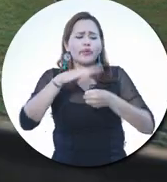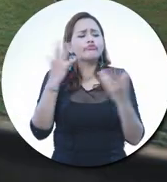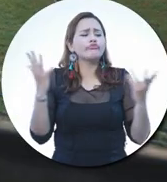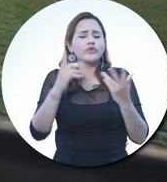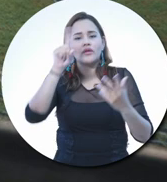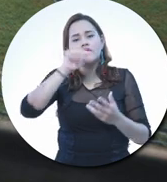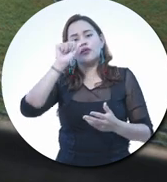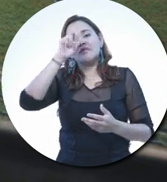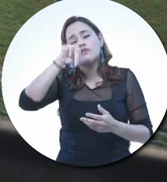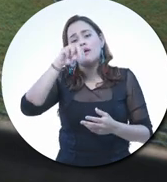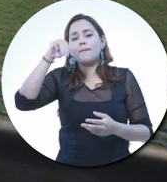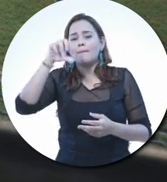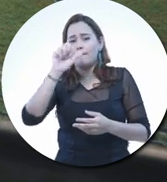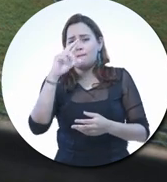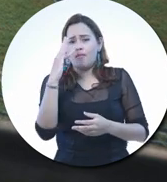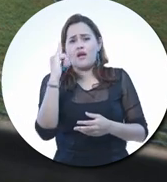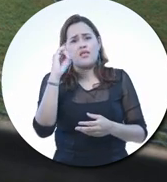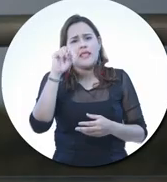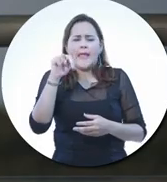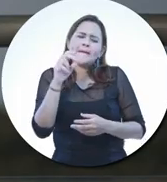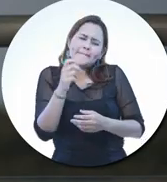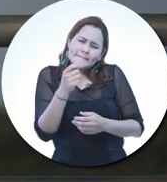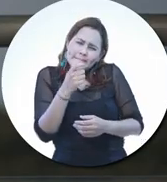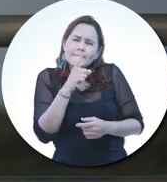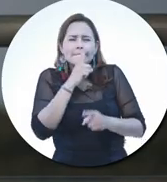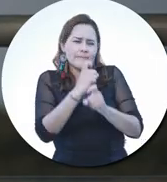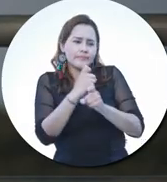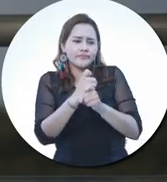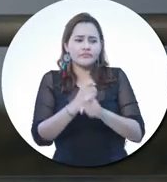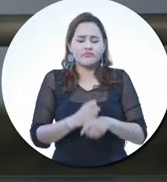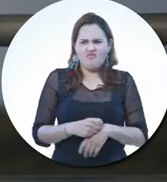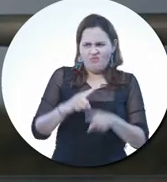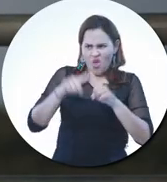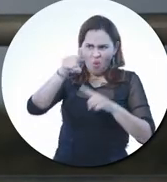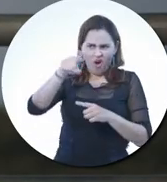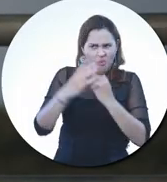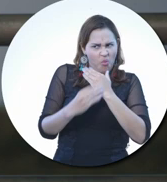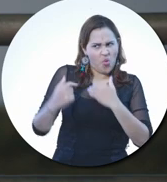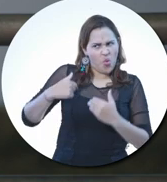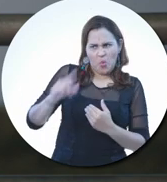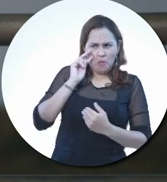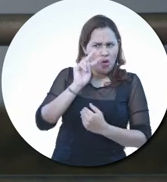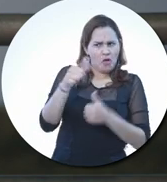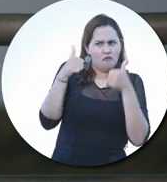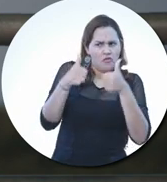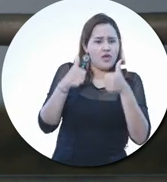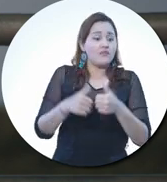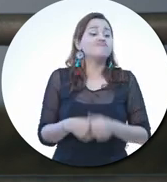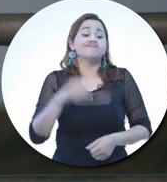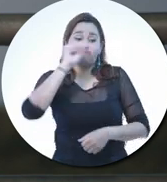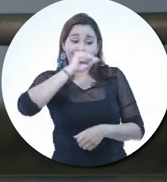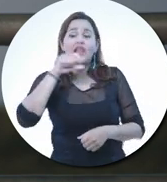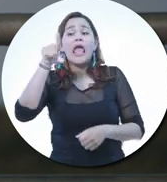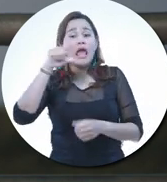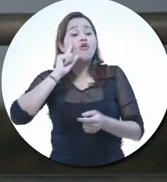San Martín y su vida financiera es muy parecida a la tuya. Pero no parece un chico necesitado. Es un gran estudiante y está siendo becado.